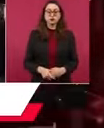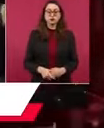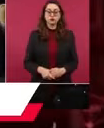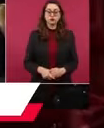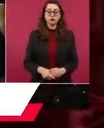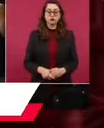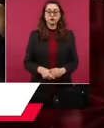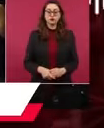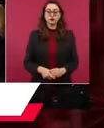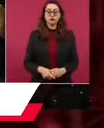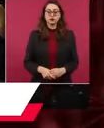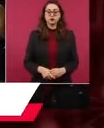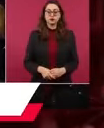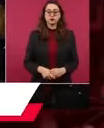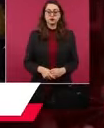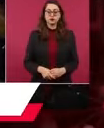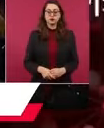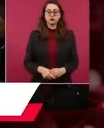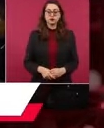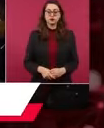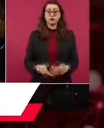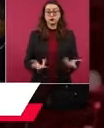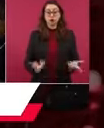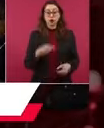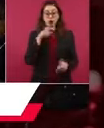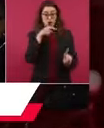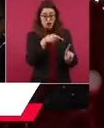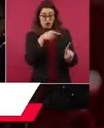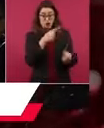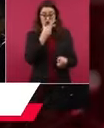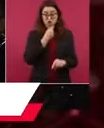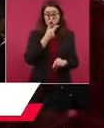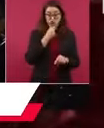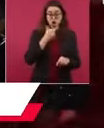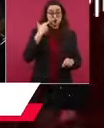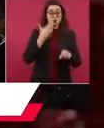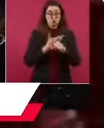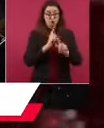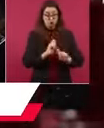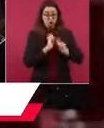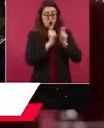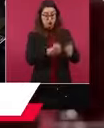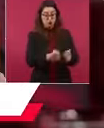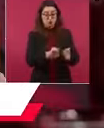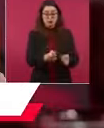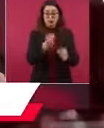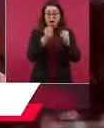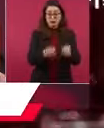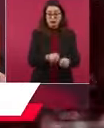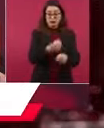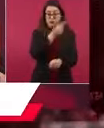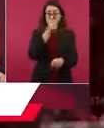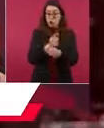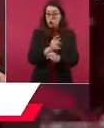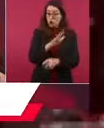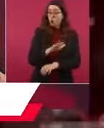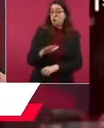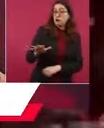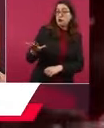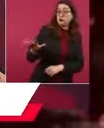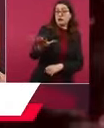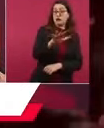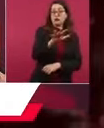Luna diga si recibía órdenes de los expresidentes Vicente Fox y Felipe Calderón, y también si sugirió